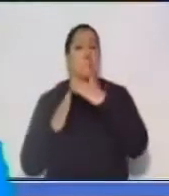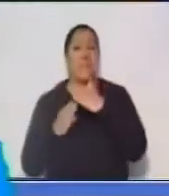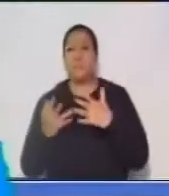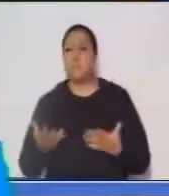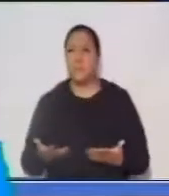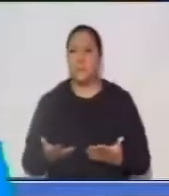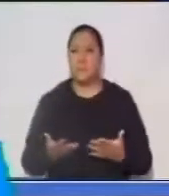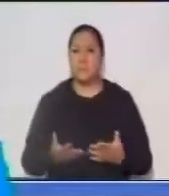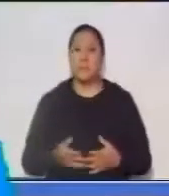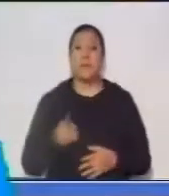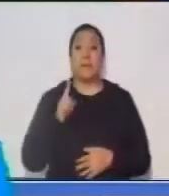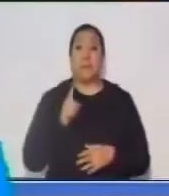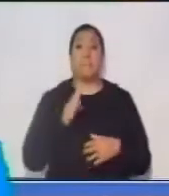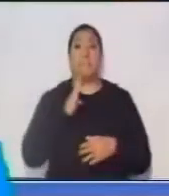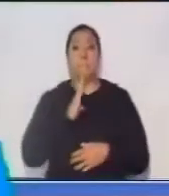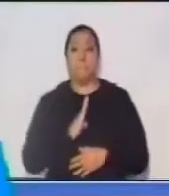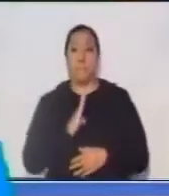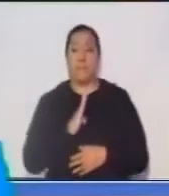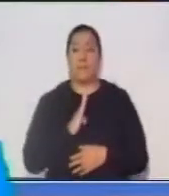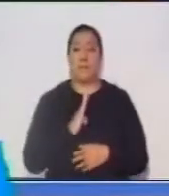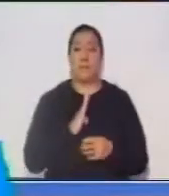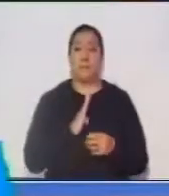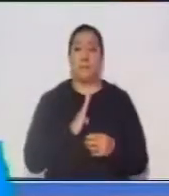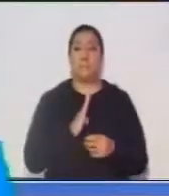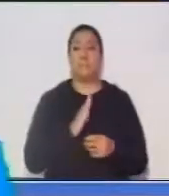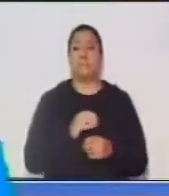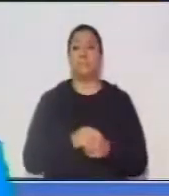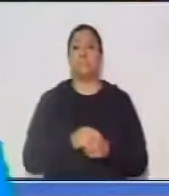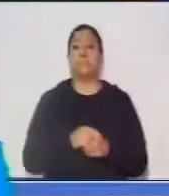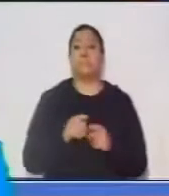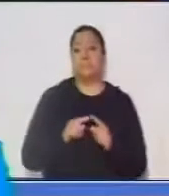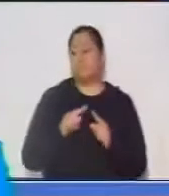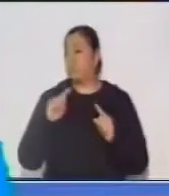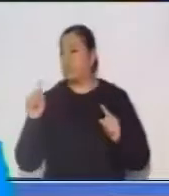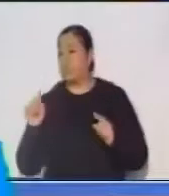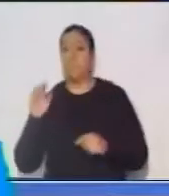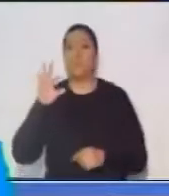está de B hasta O.